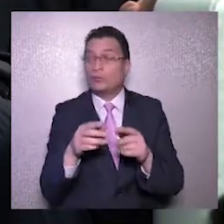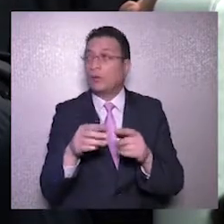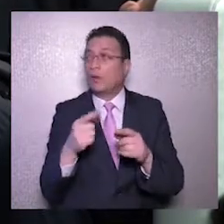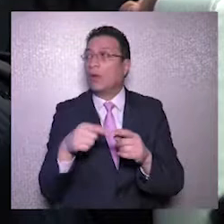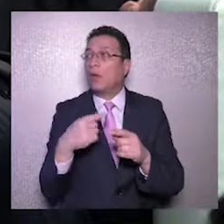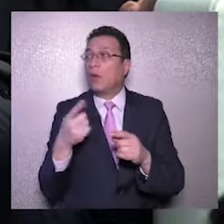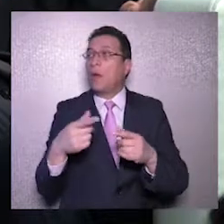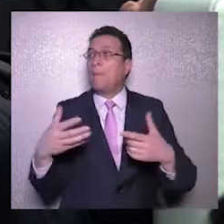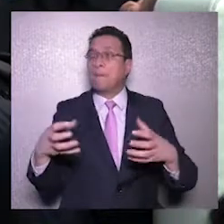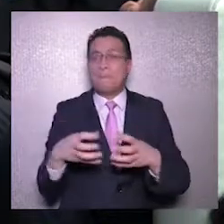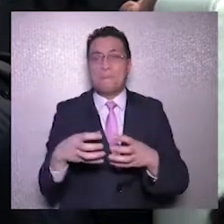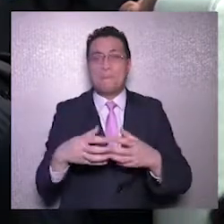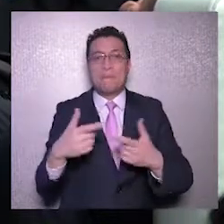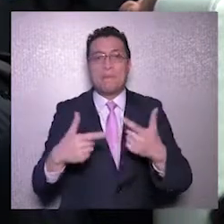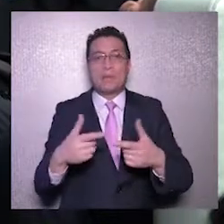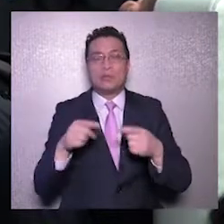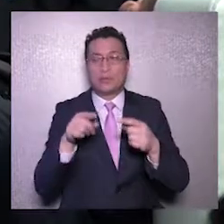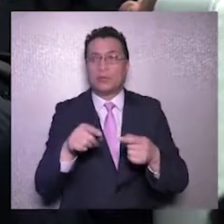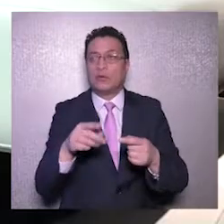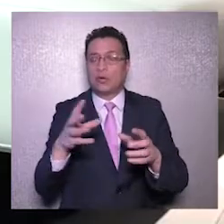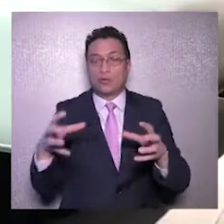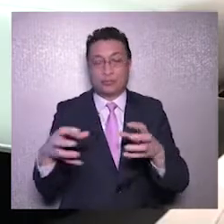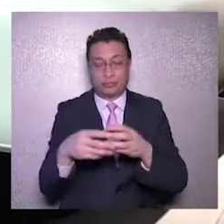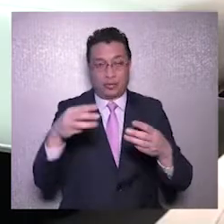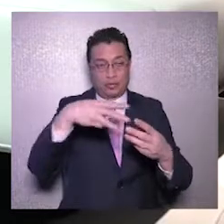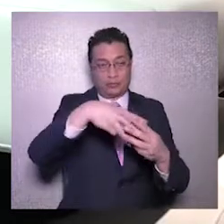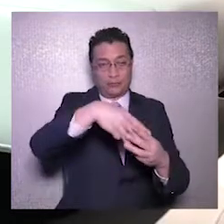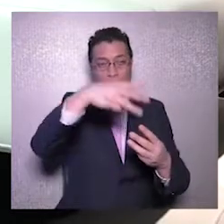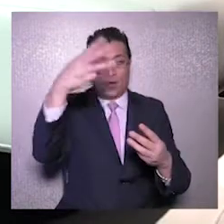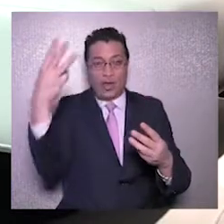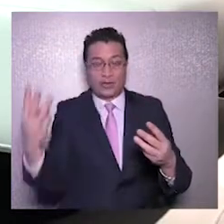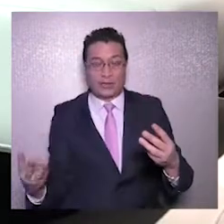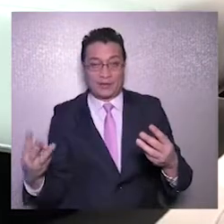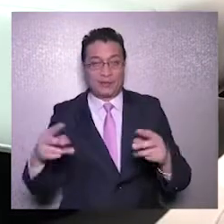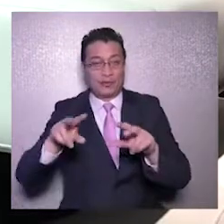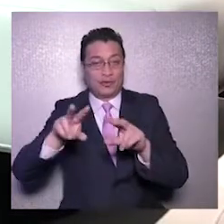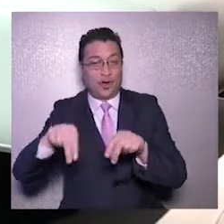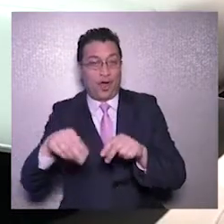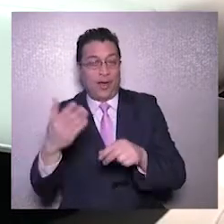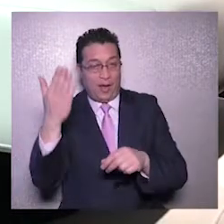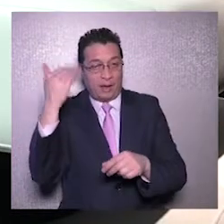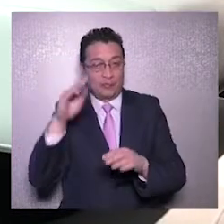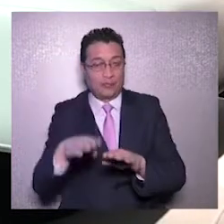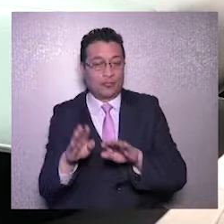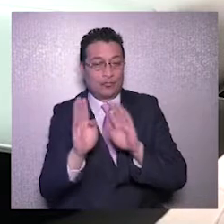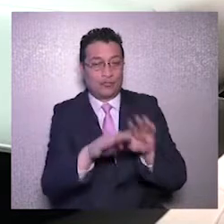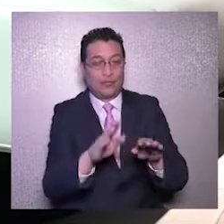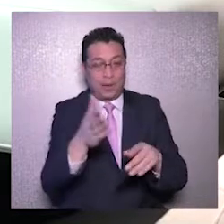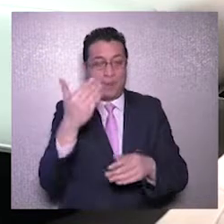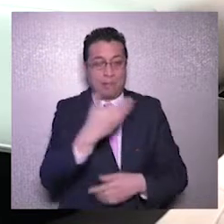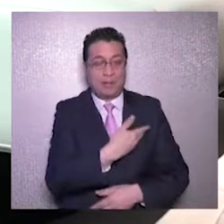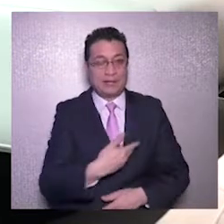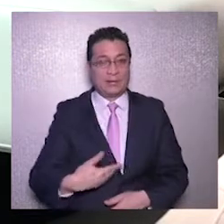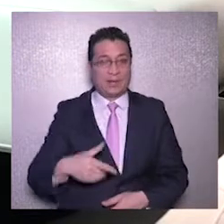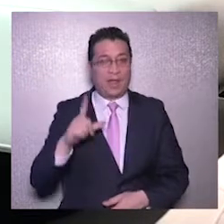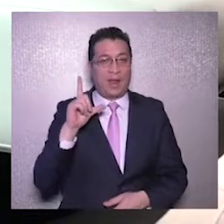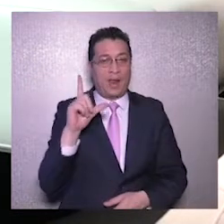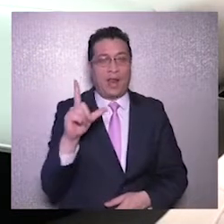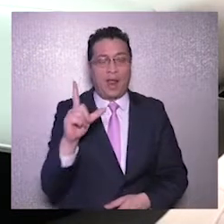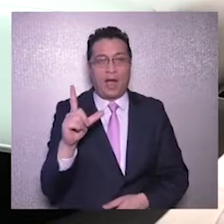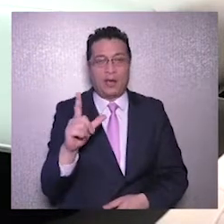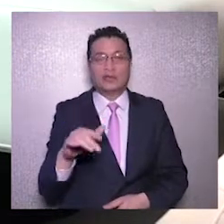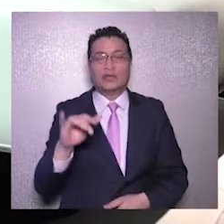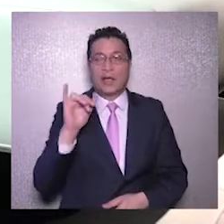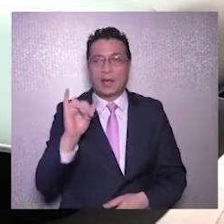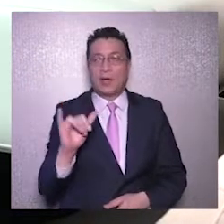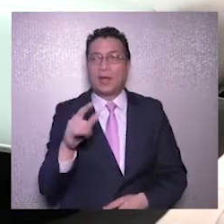por los partidos que componían la Concertación y que apoyaban la candidatura del presidente Lago. Y